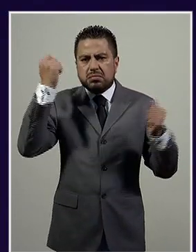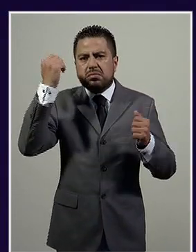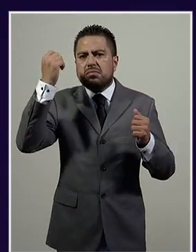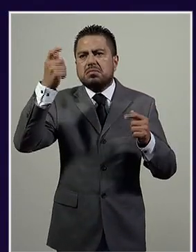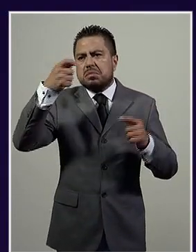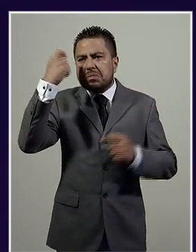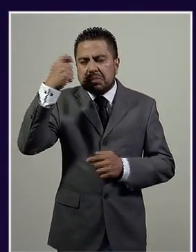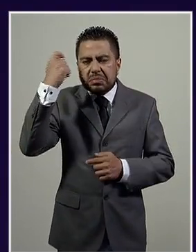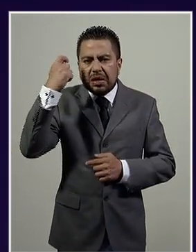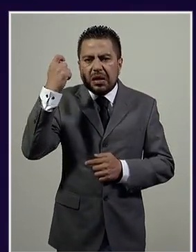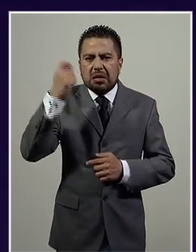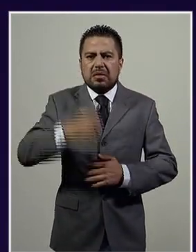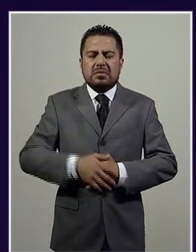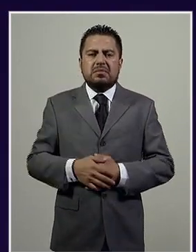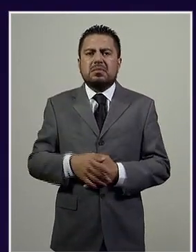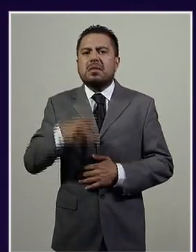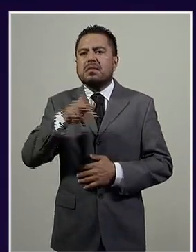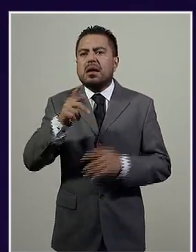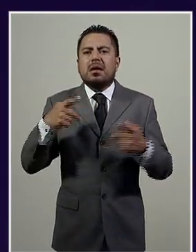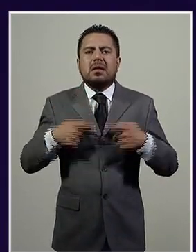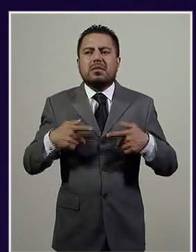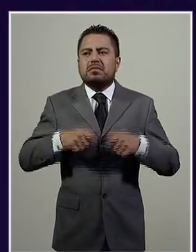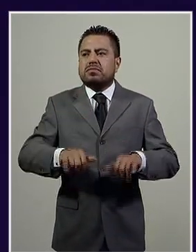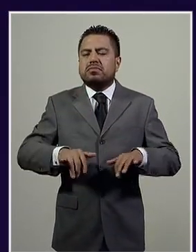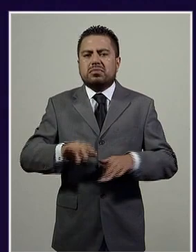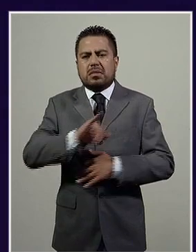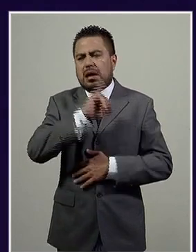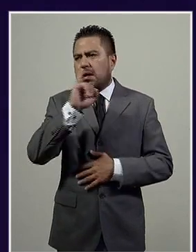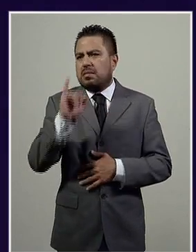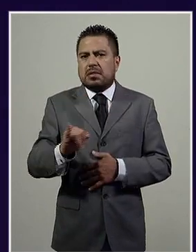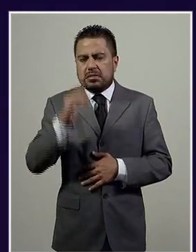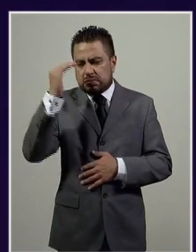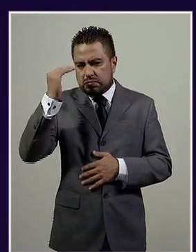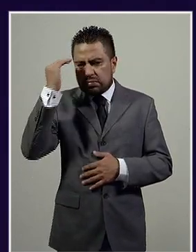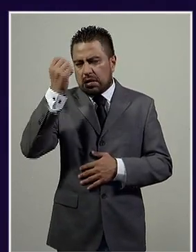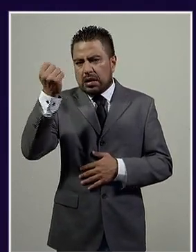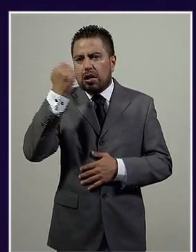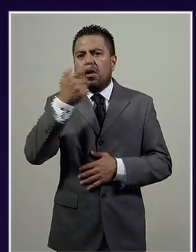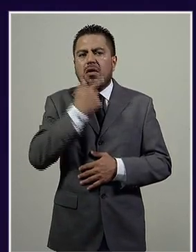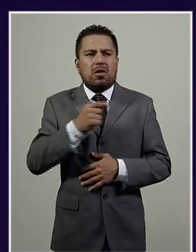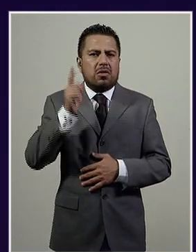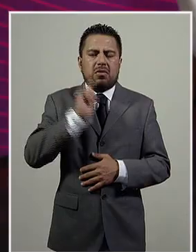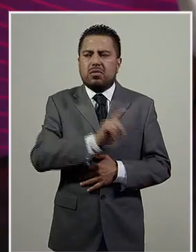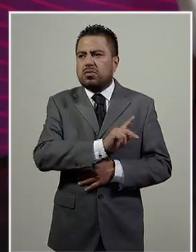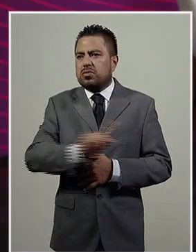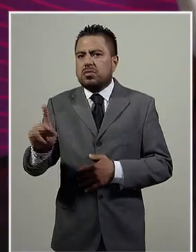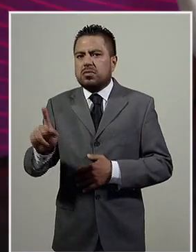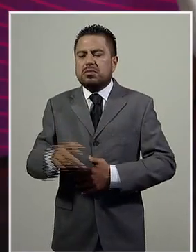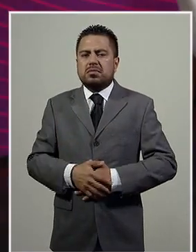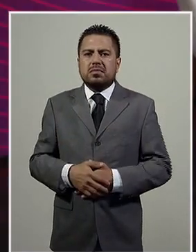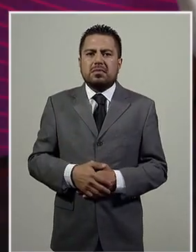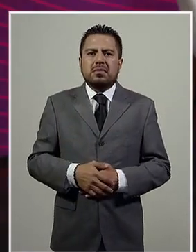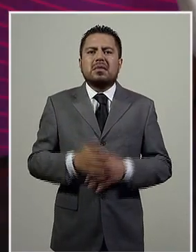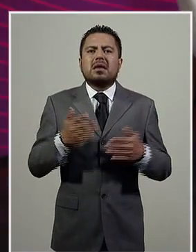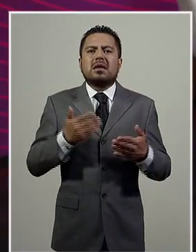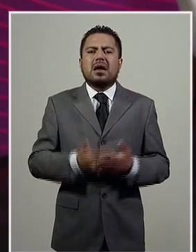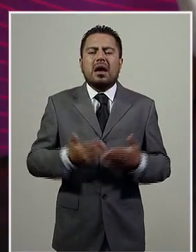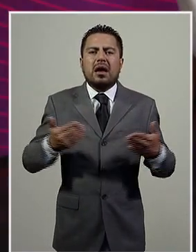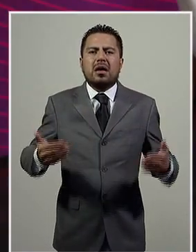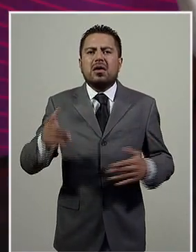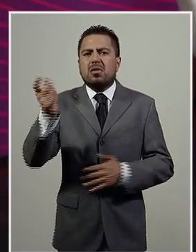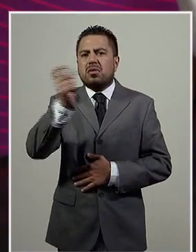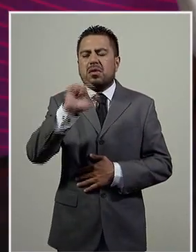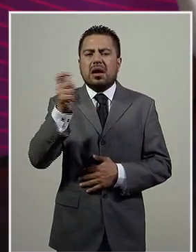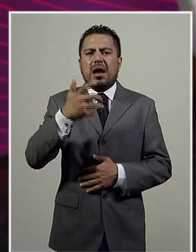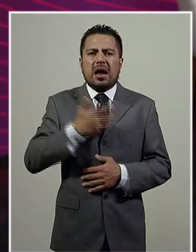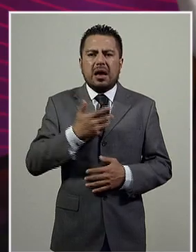peinar, pero en público nunca estamos sin turbante, ¿no? Hombres y mujeres. Hombres y mujeres. Y entonces, cuando